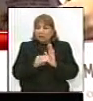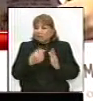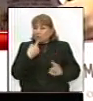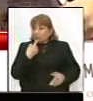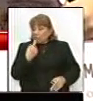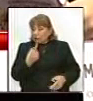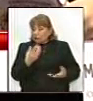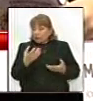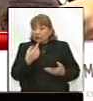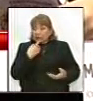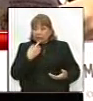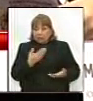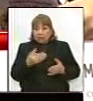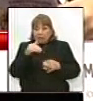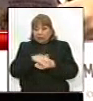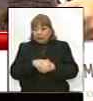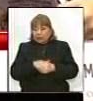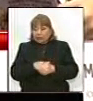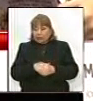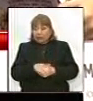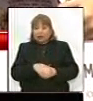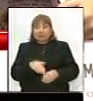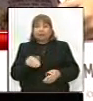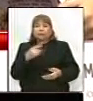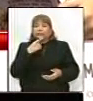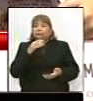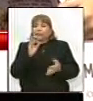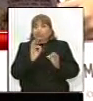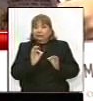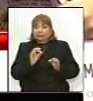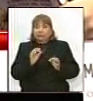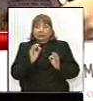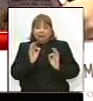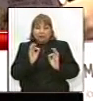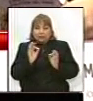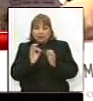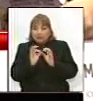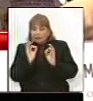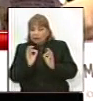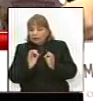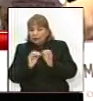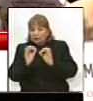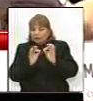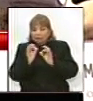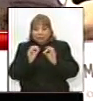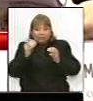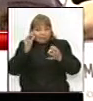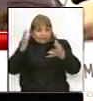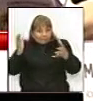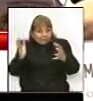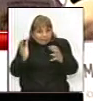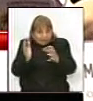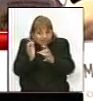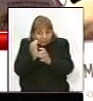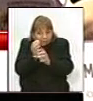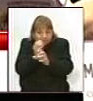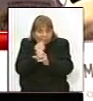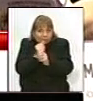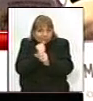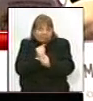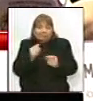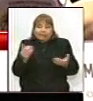eso quisiera, antes de llevar a votación, presidenta, que quede explícito que eso sería recortar,